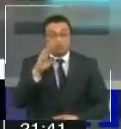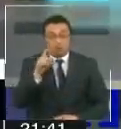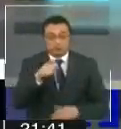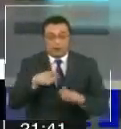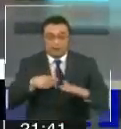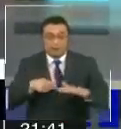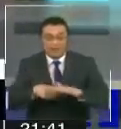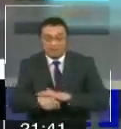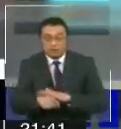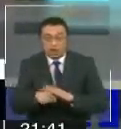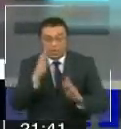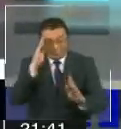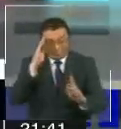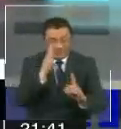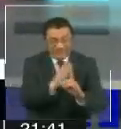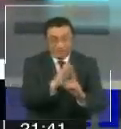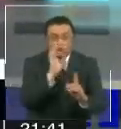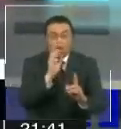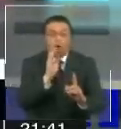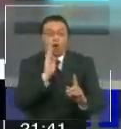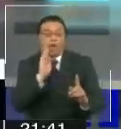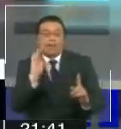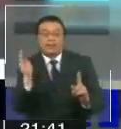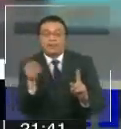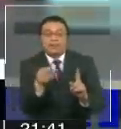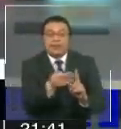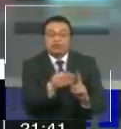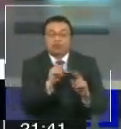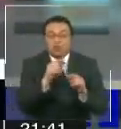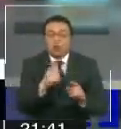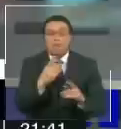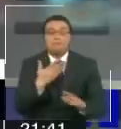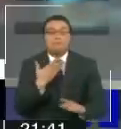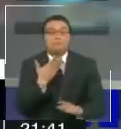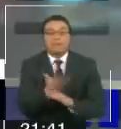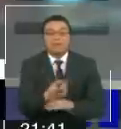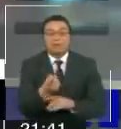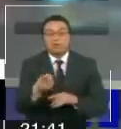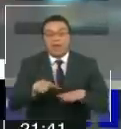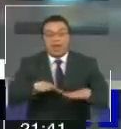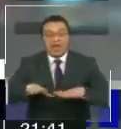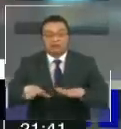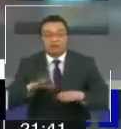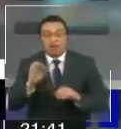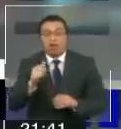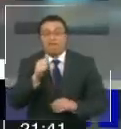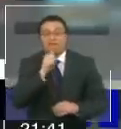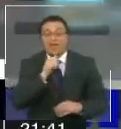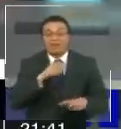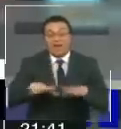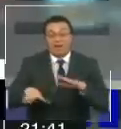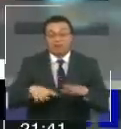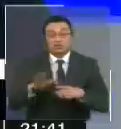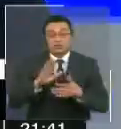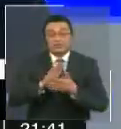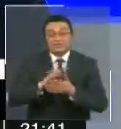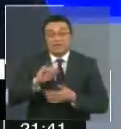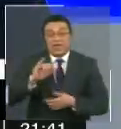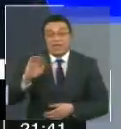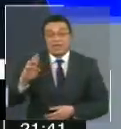¿intervino directa o indirectamente en pedir alguna acción o alguna falta de acción en el caso de Juan Emilio